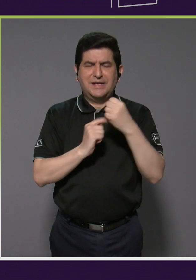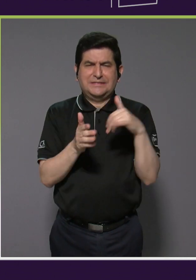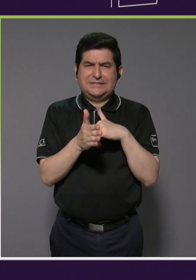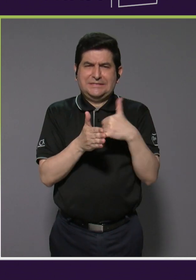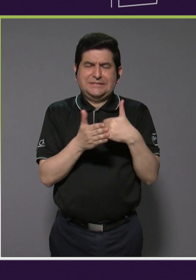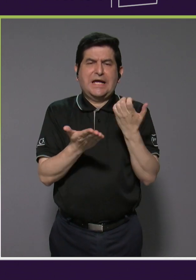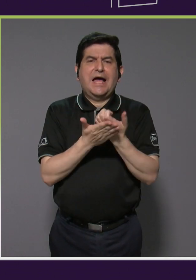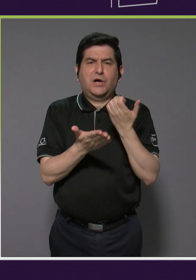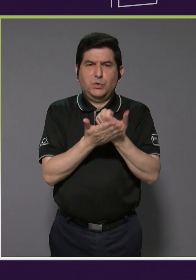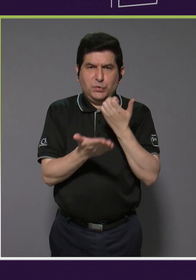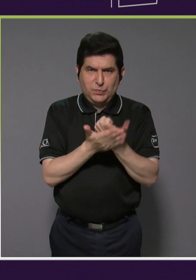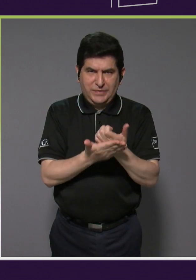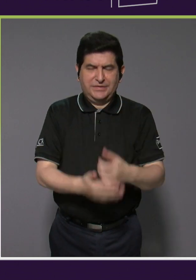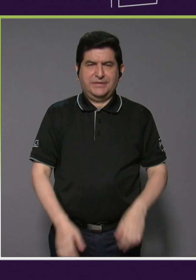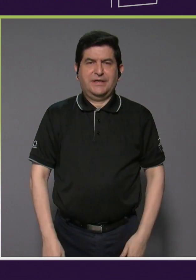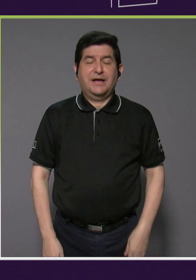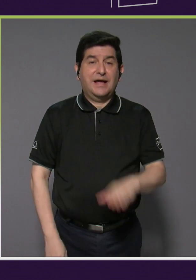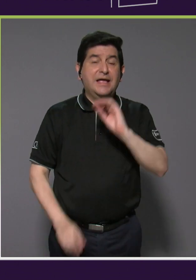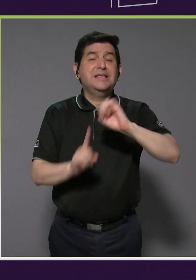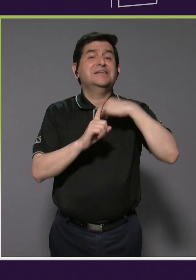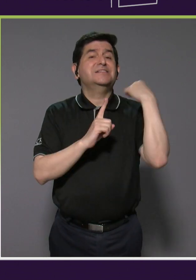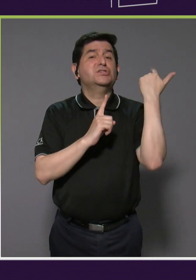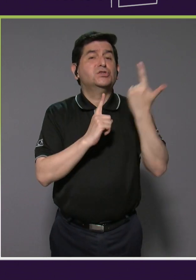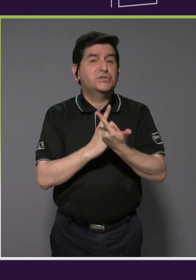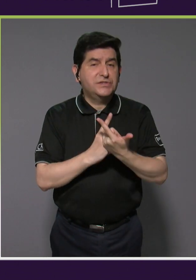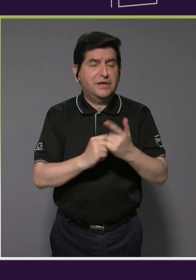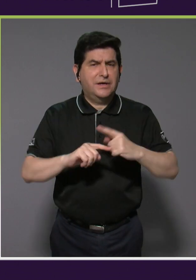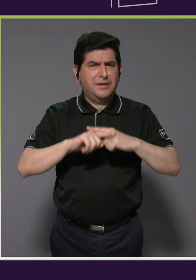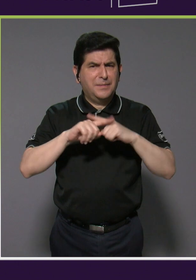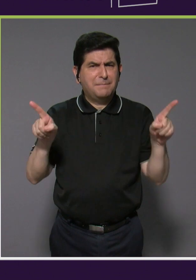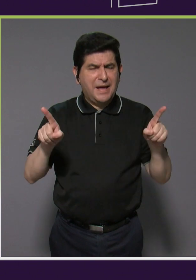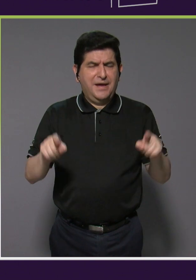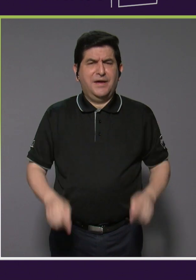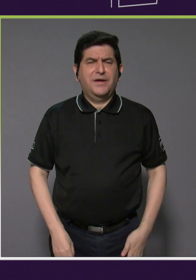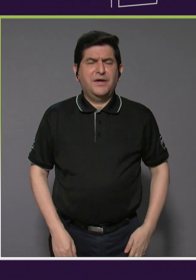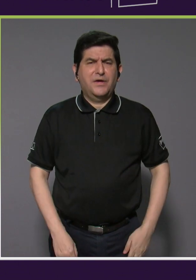vulnerabilidad económica, ¿verdad?, y social. Pero también